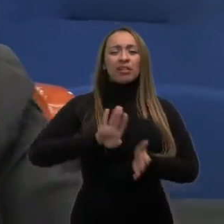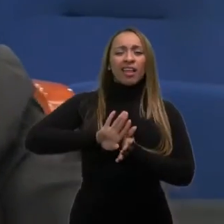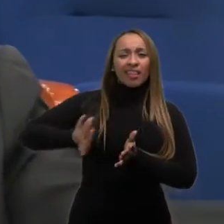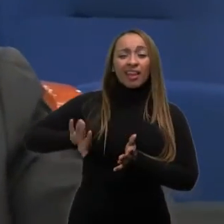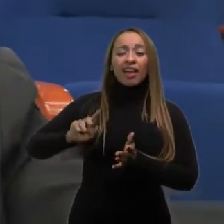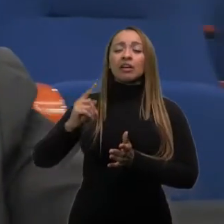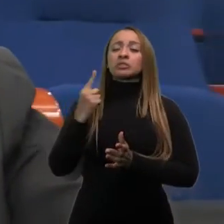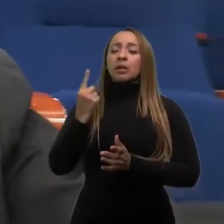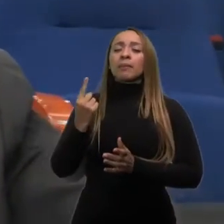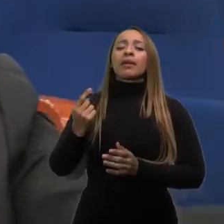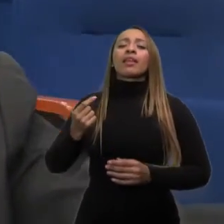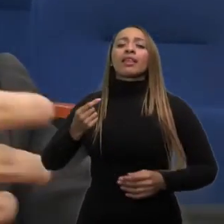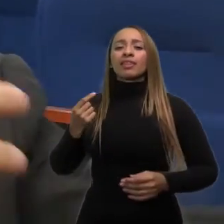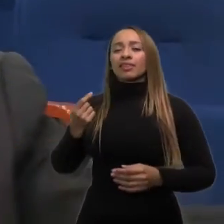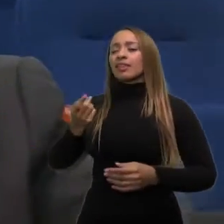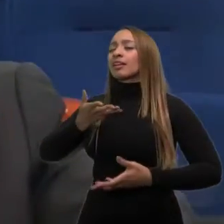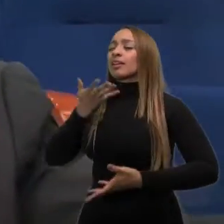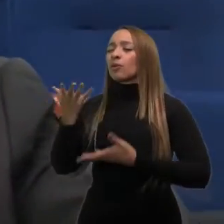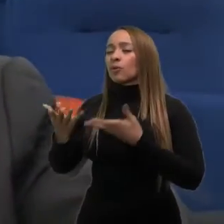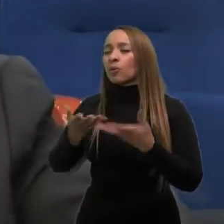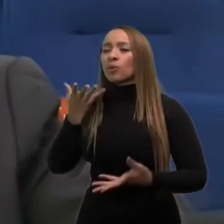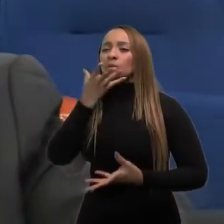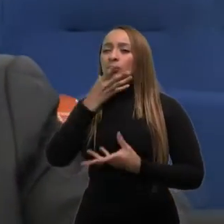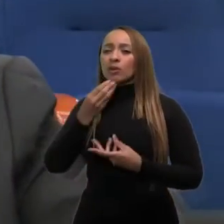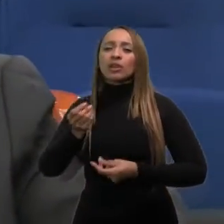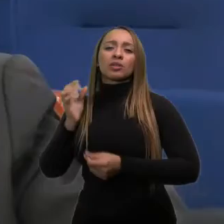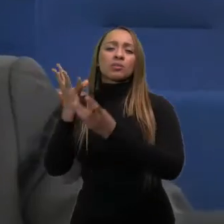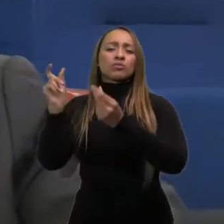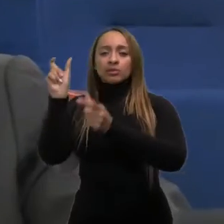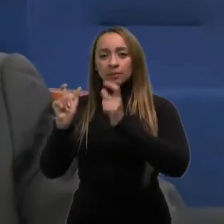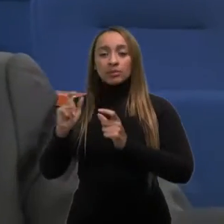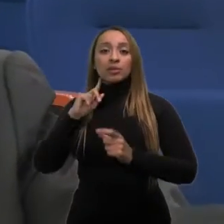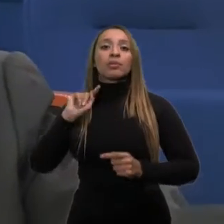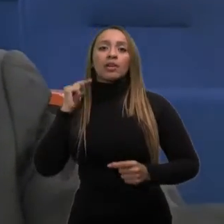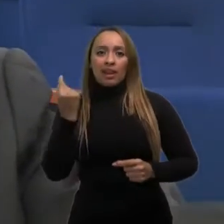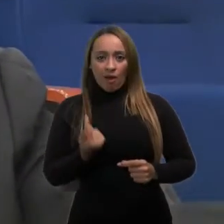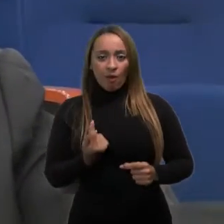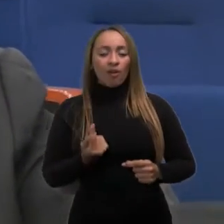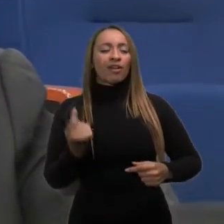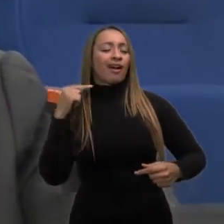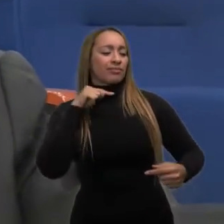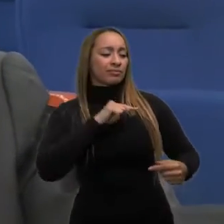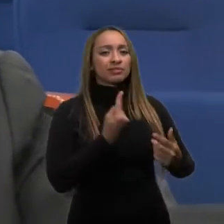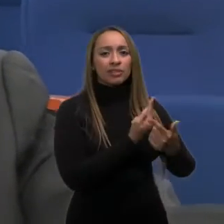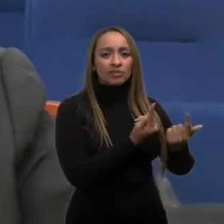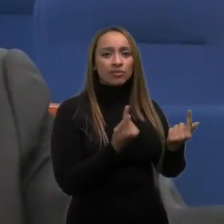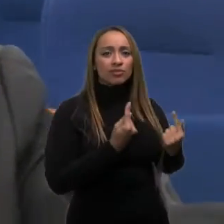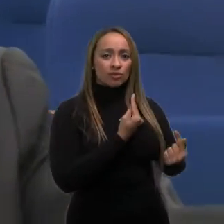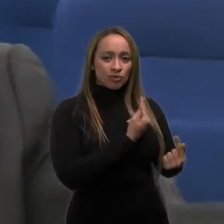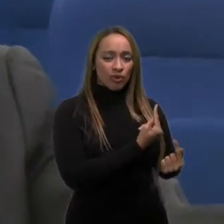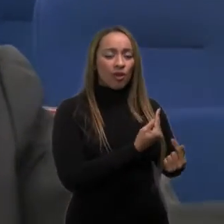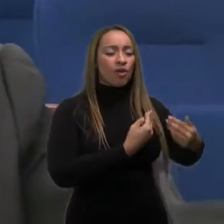deja de depender solamente de un lindo culto con cientos de personas, porque ahora se encierra en la privacidad de su habitación,